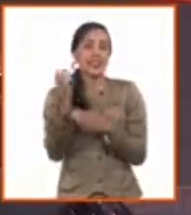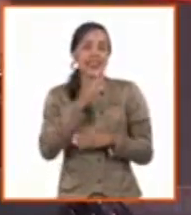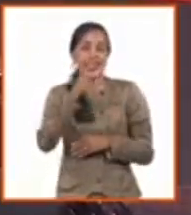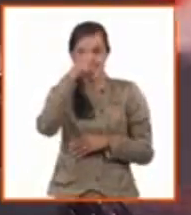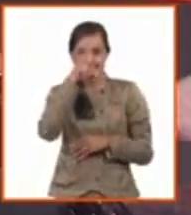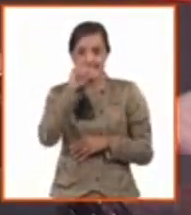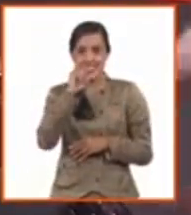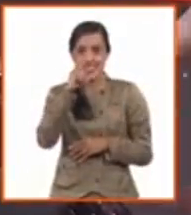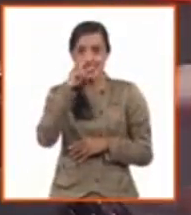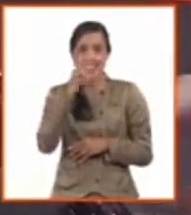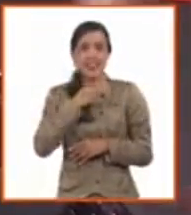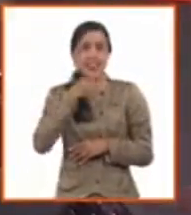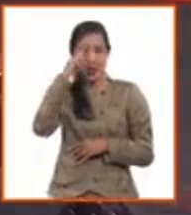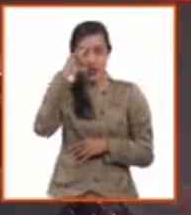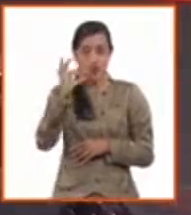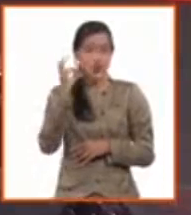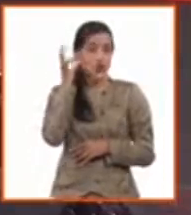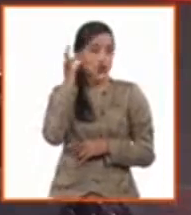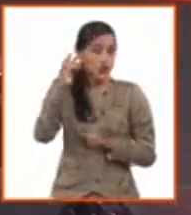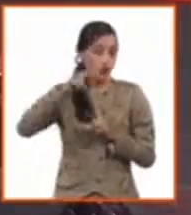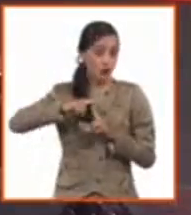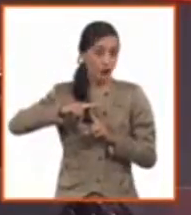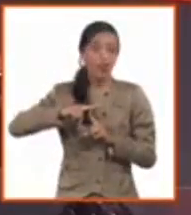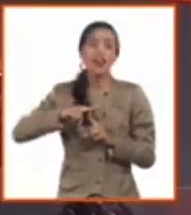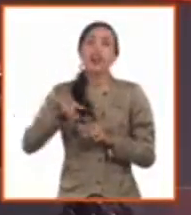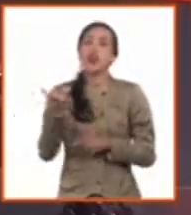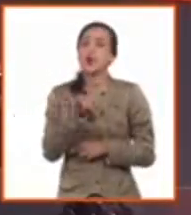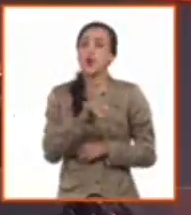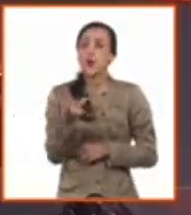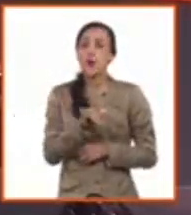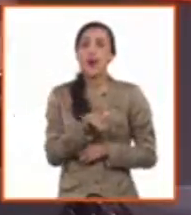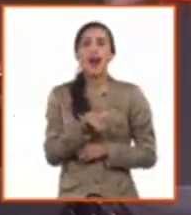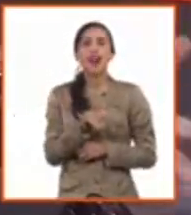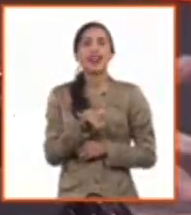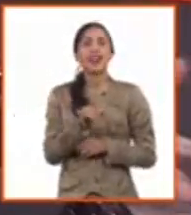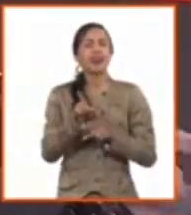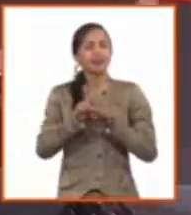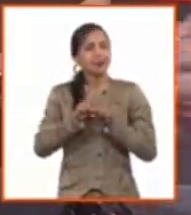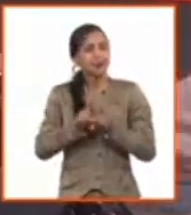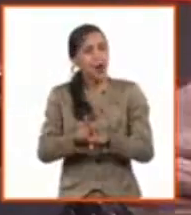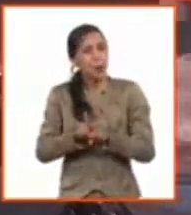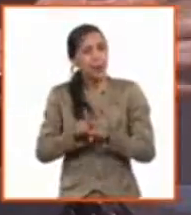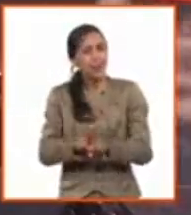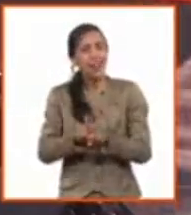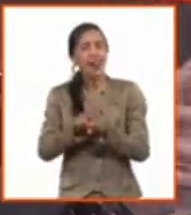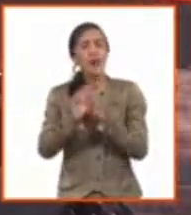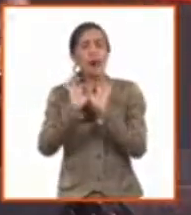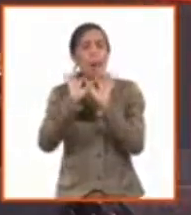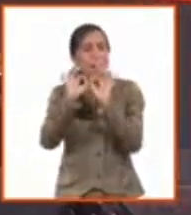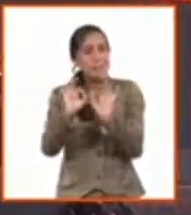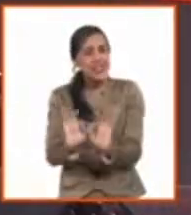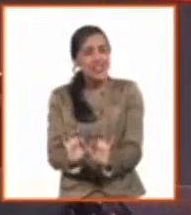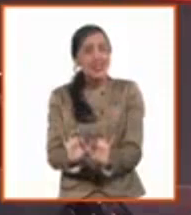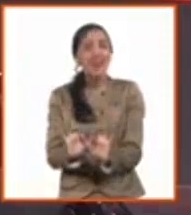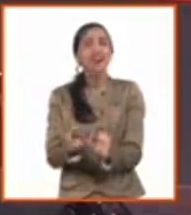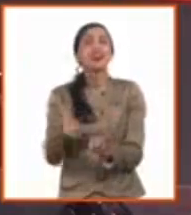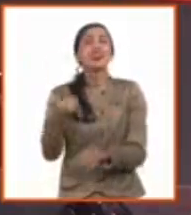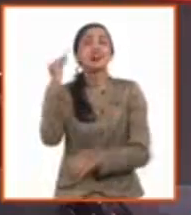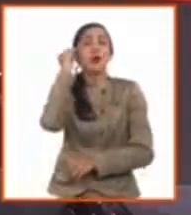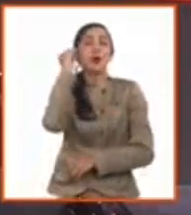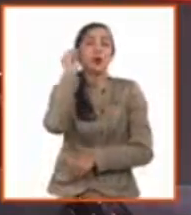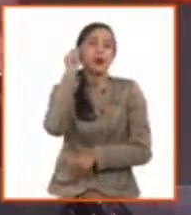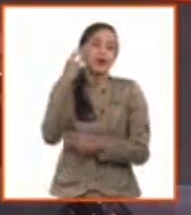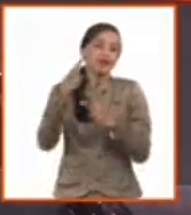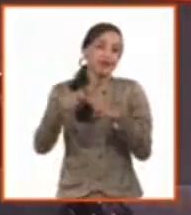cine soft y que acompañaron de manera muy específica a pesar de esas soluciones de un momento